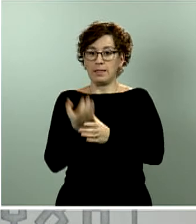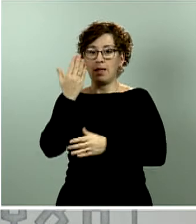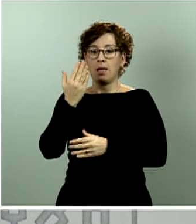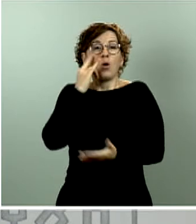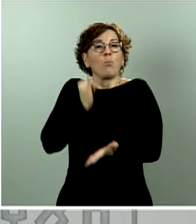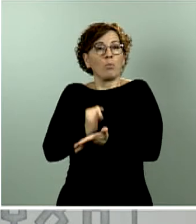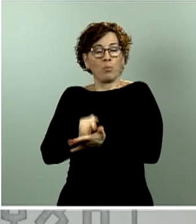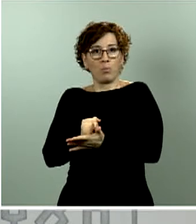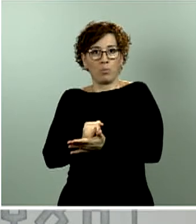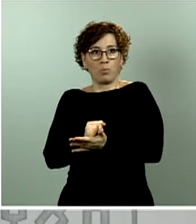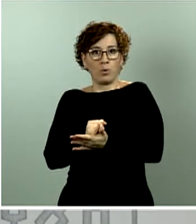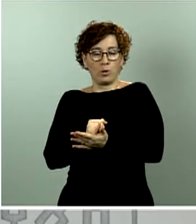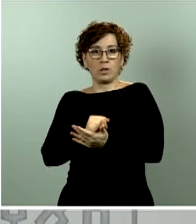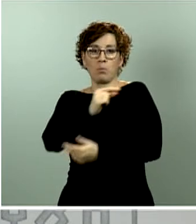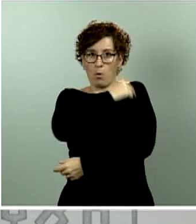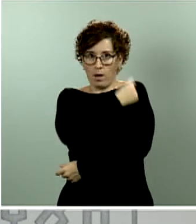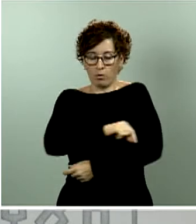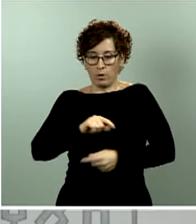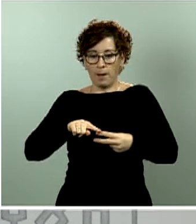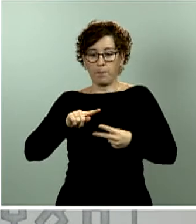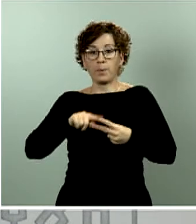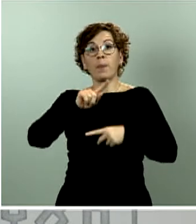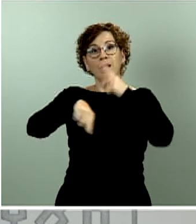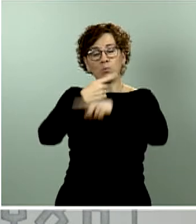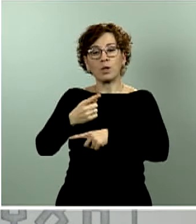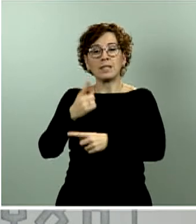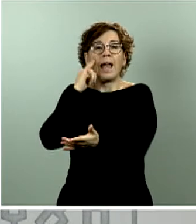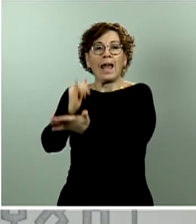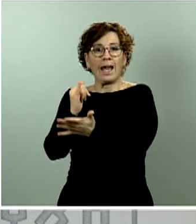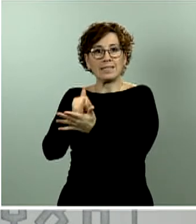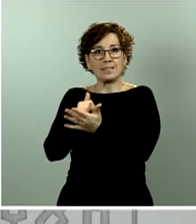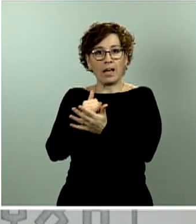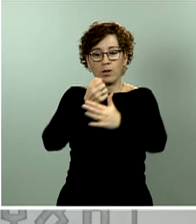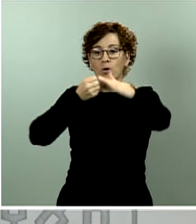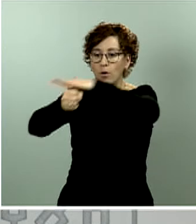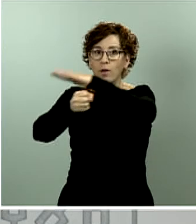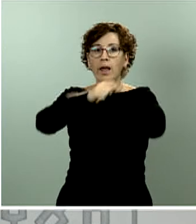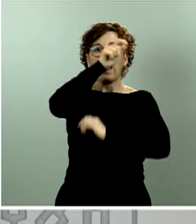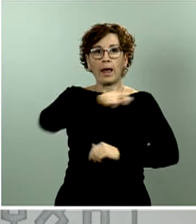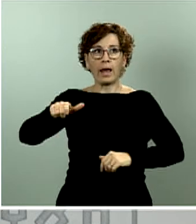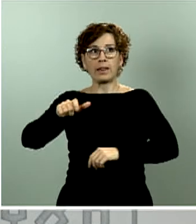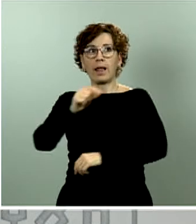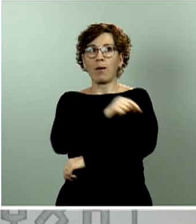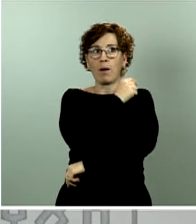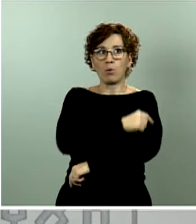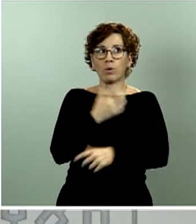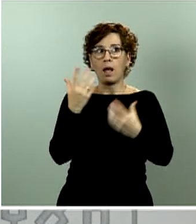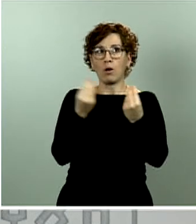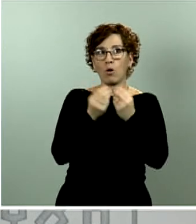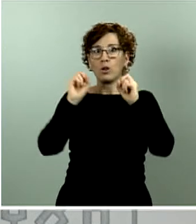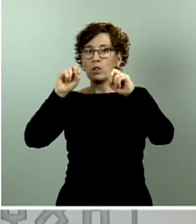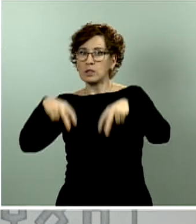que se tienen que hacer, los ensayos clínicos en los que se incluyen personas vacunadas y no vacunadas, requieren un tiempo